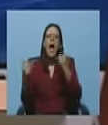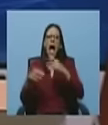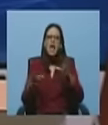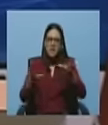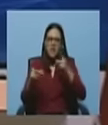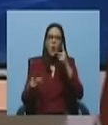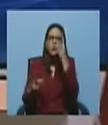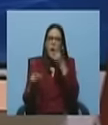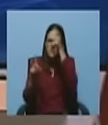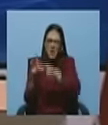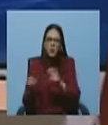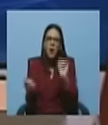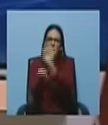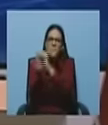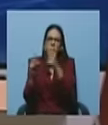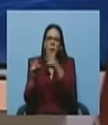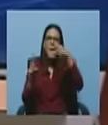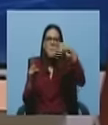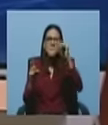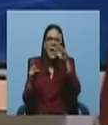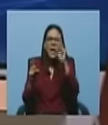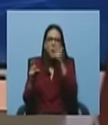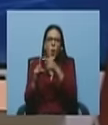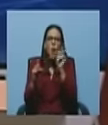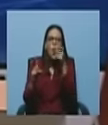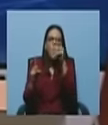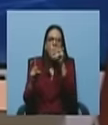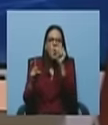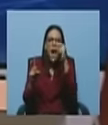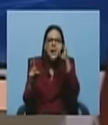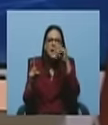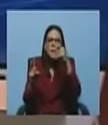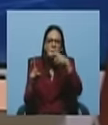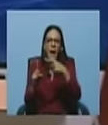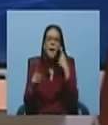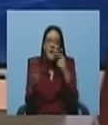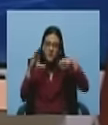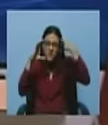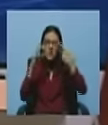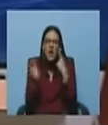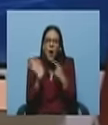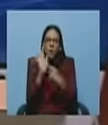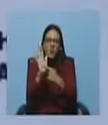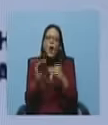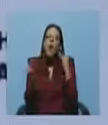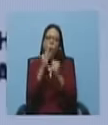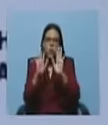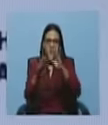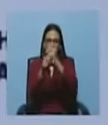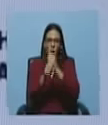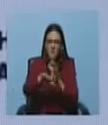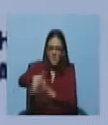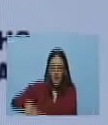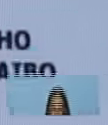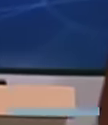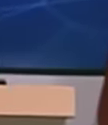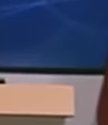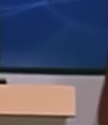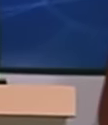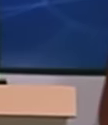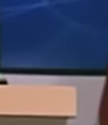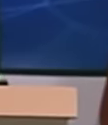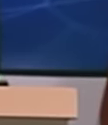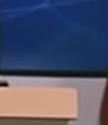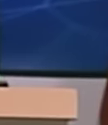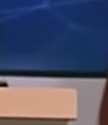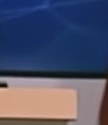llama Pedro Guanipa. El video principal lo dejamos de último, ¿no? Entonces vamos